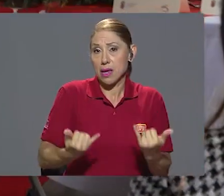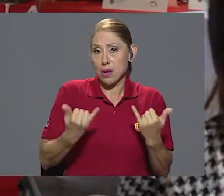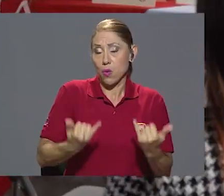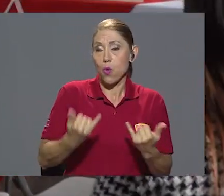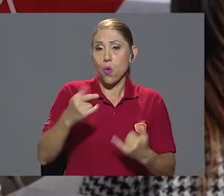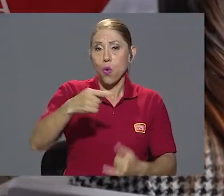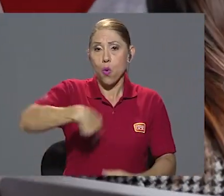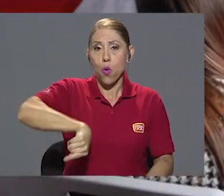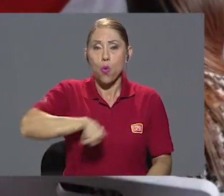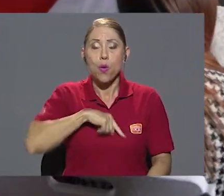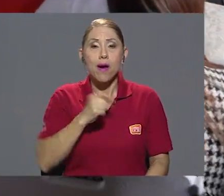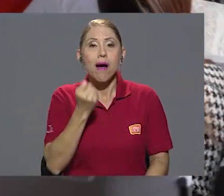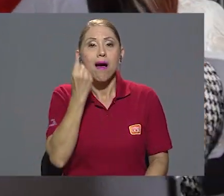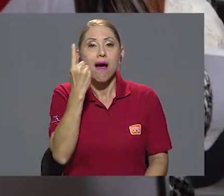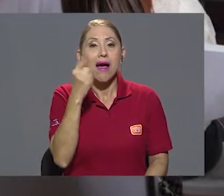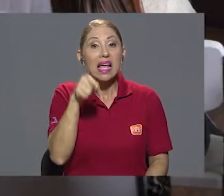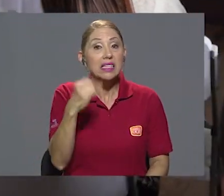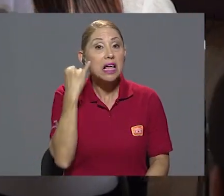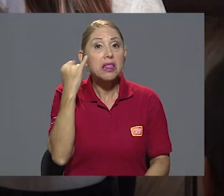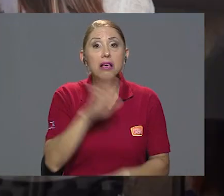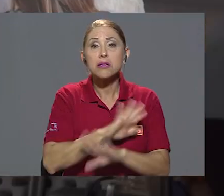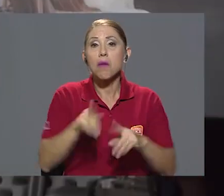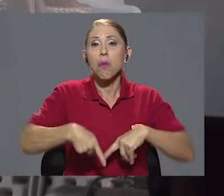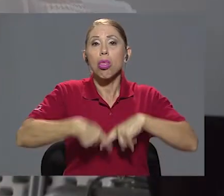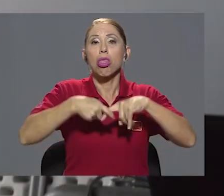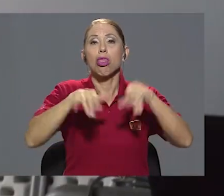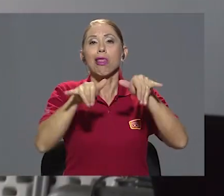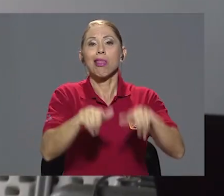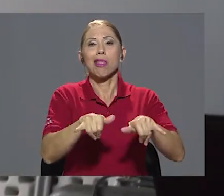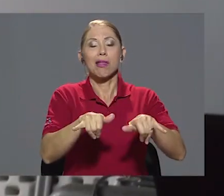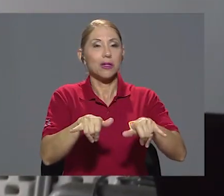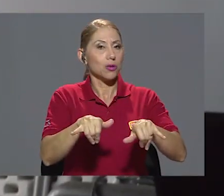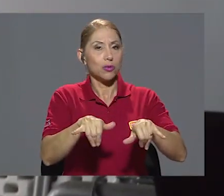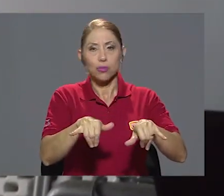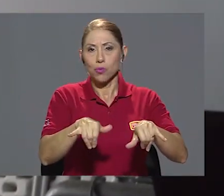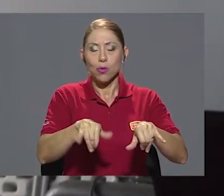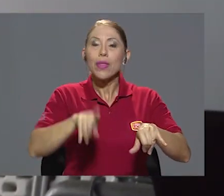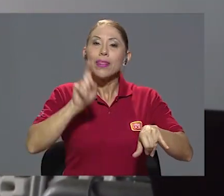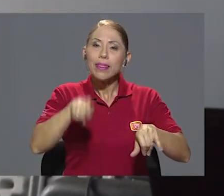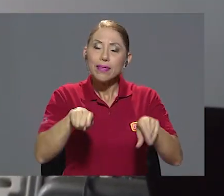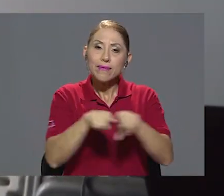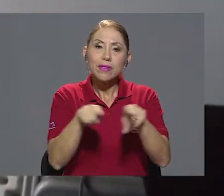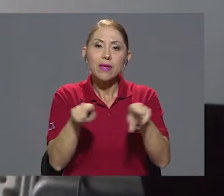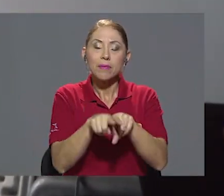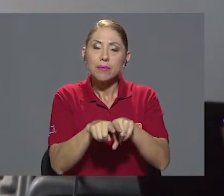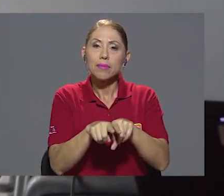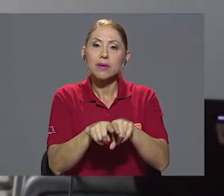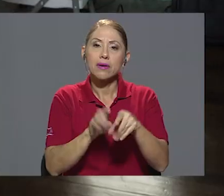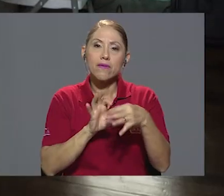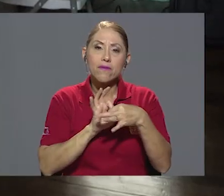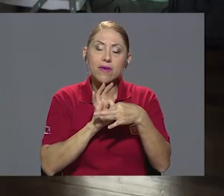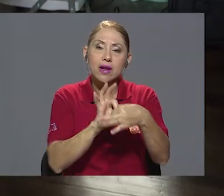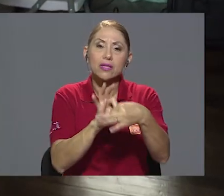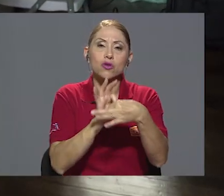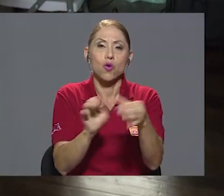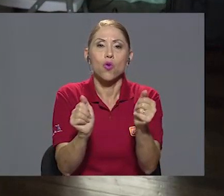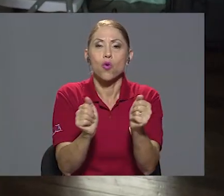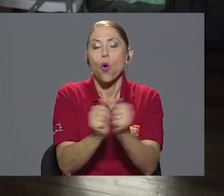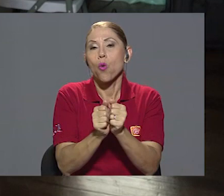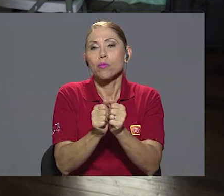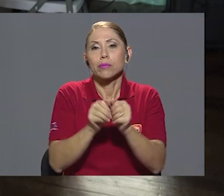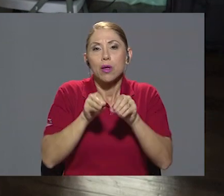estamos entendiendo que esa idea no puede quedarse allí, sino que tiene que tener relación también con